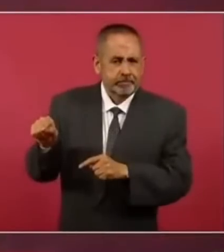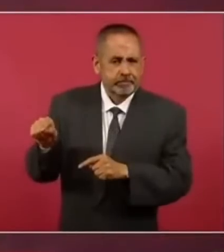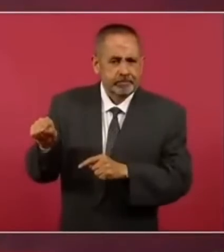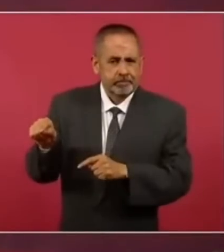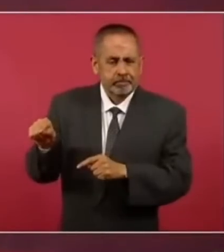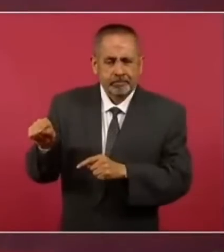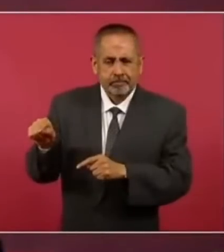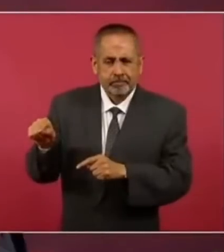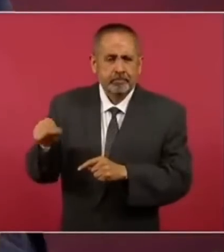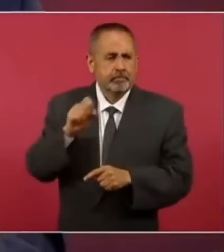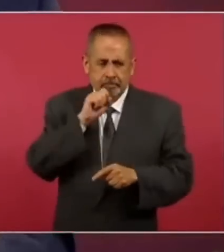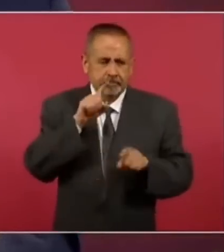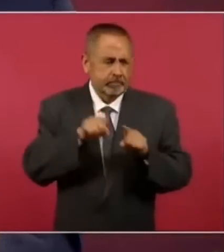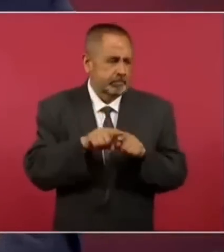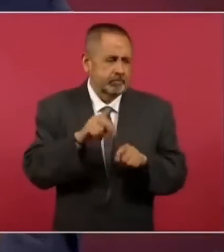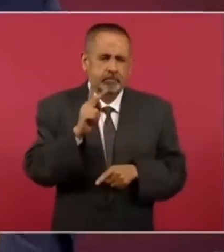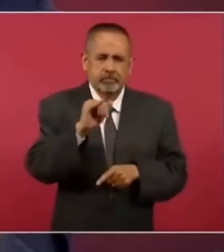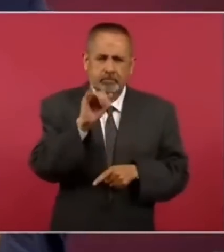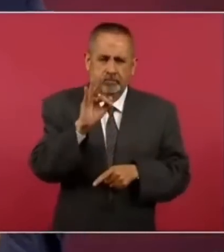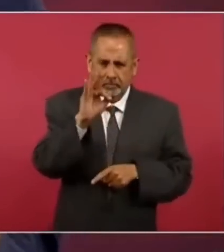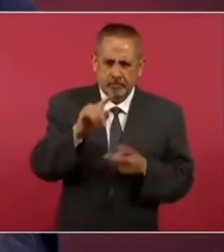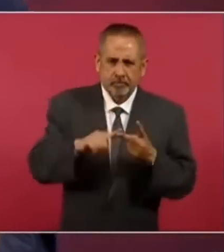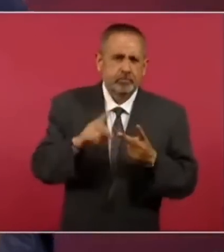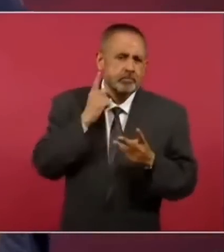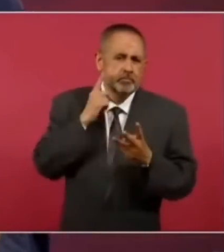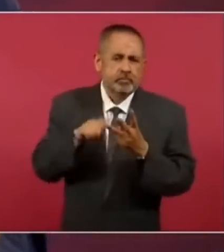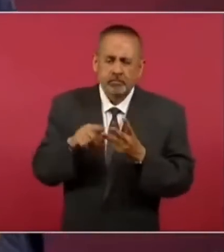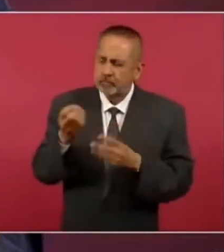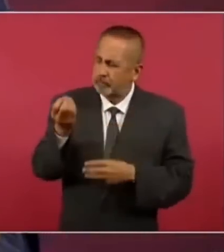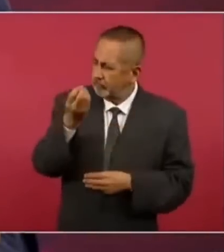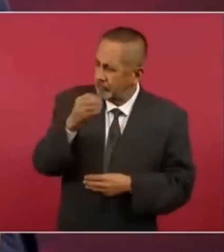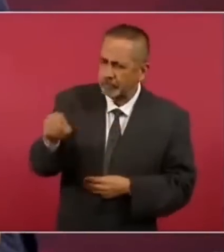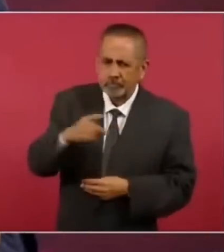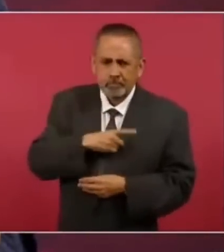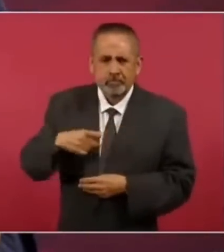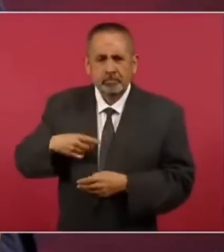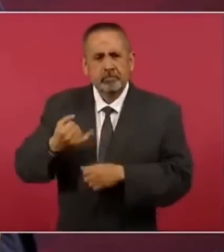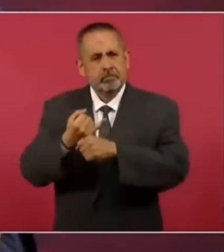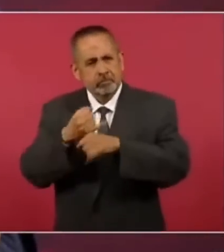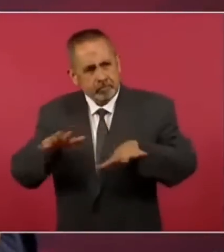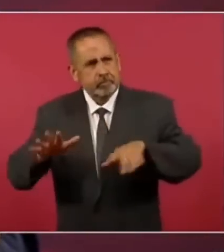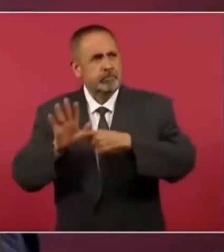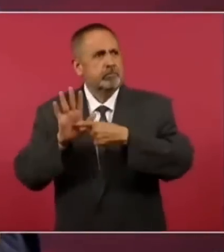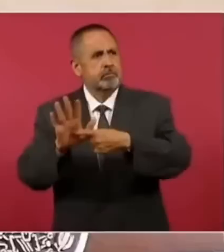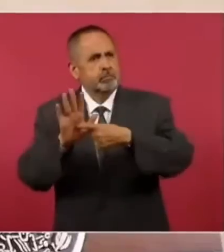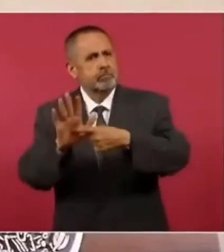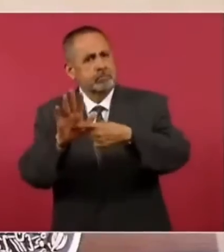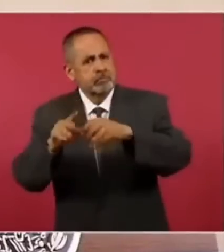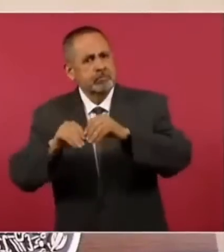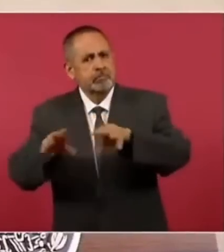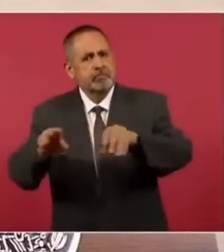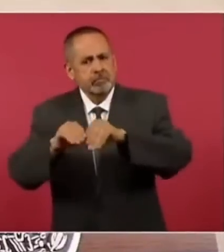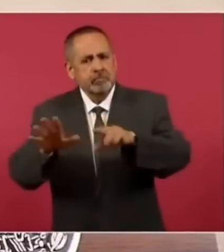organismos del Poder Judicial y del Poder Legislativo están obligados a informar?